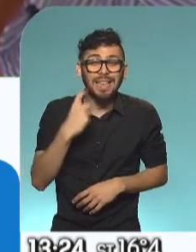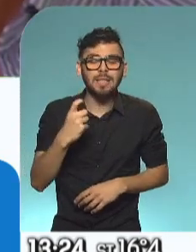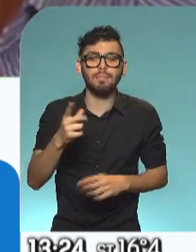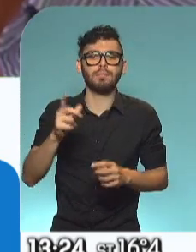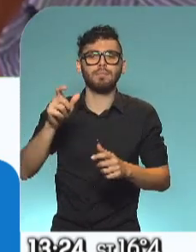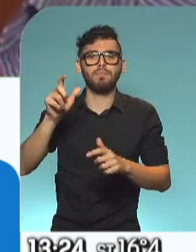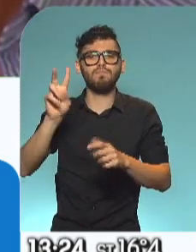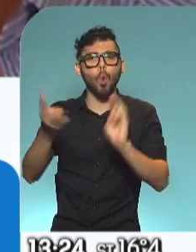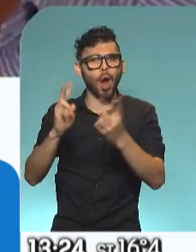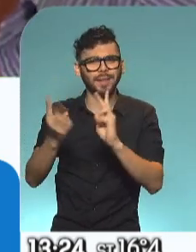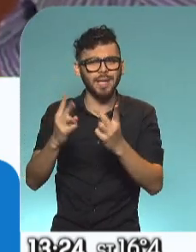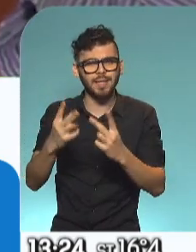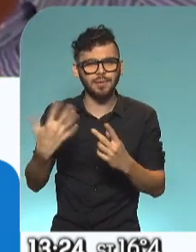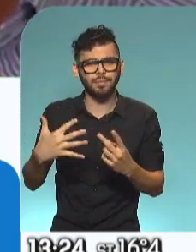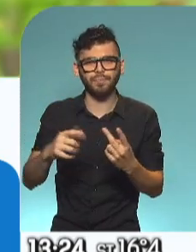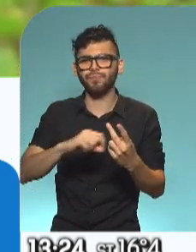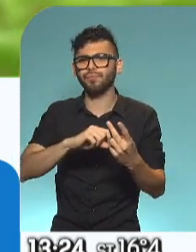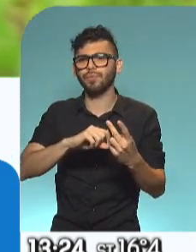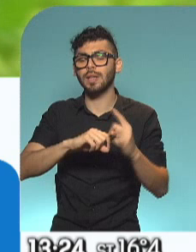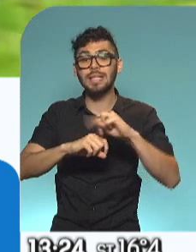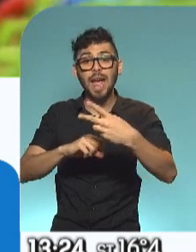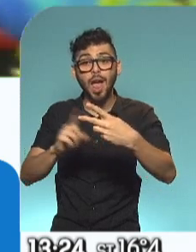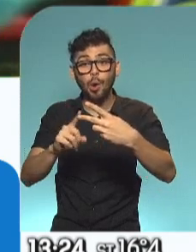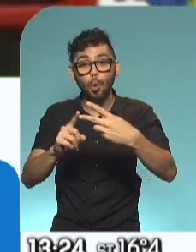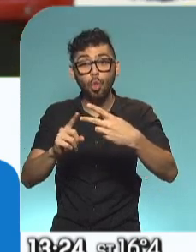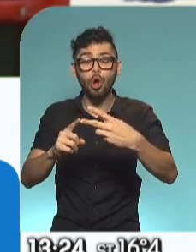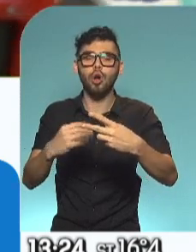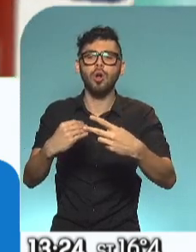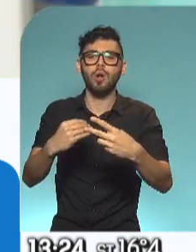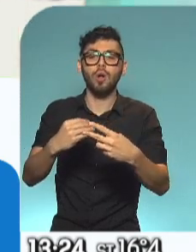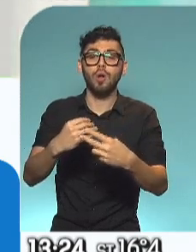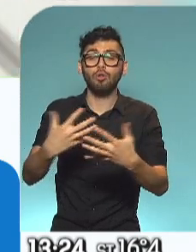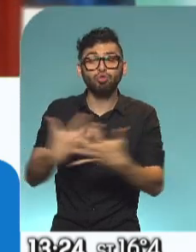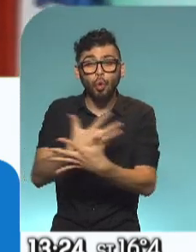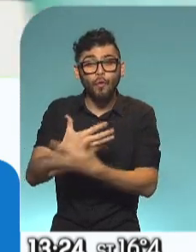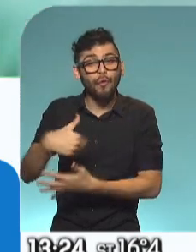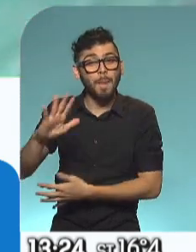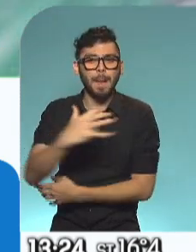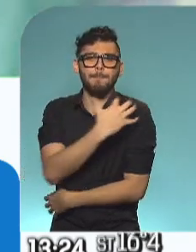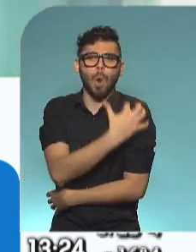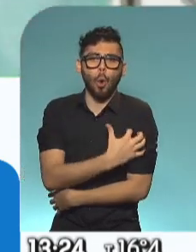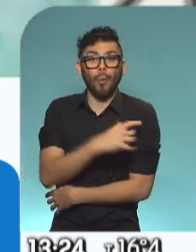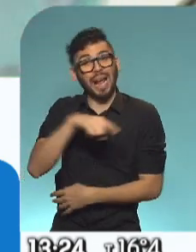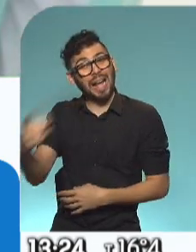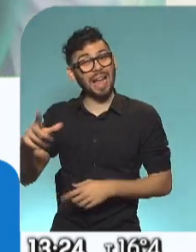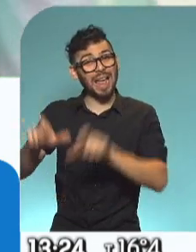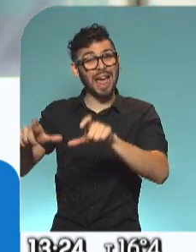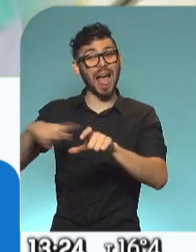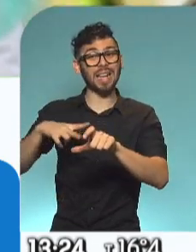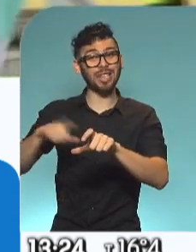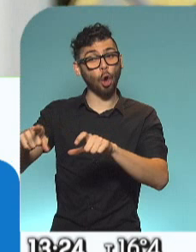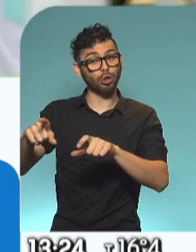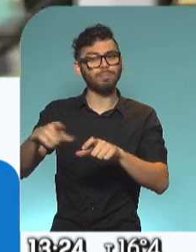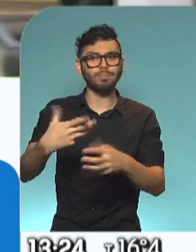lugar, son los pobres más bien los que sufrieron más que los ricos. Eso a mí también me parece